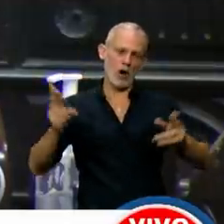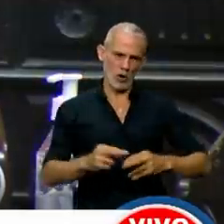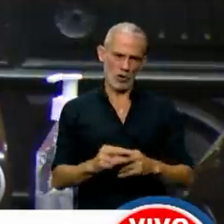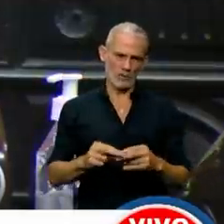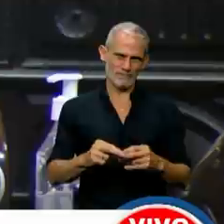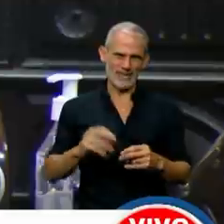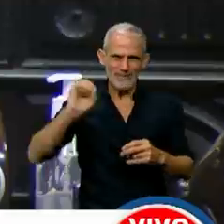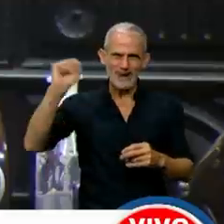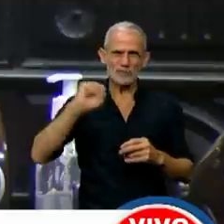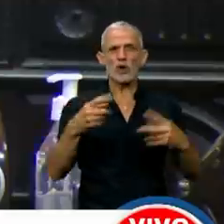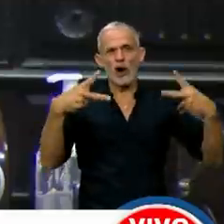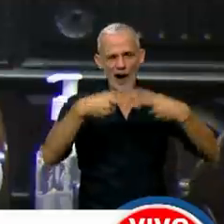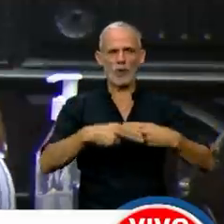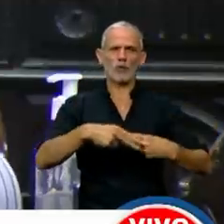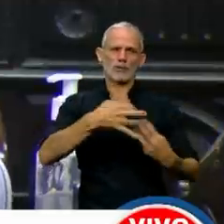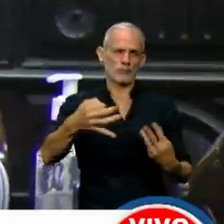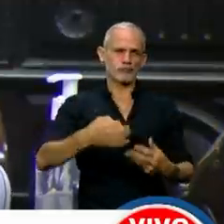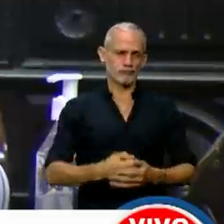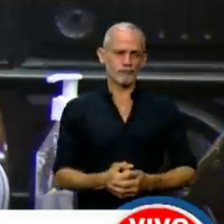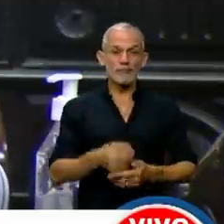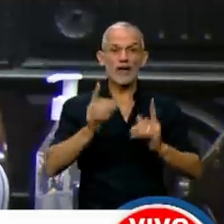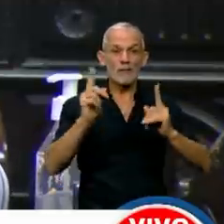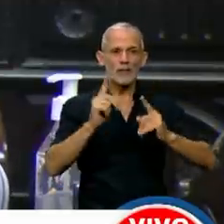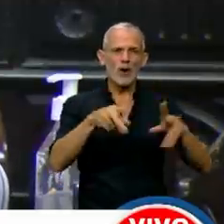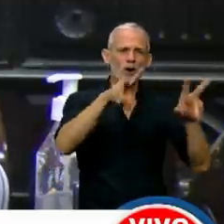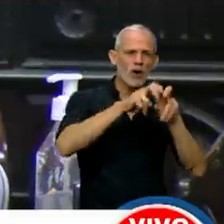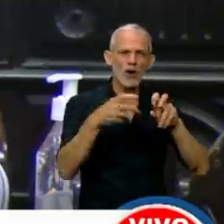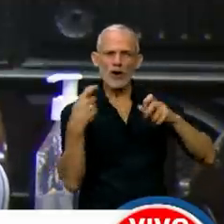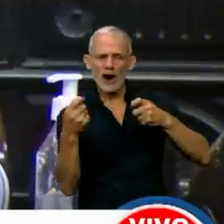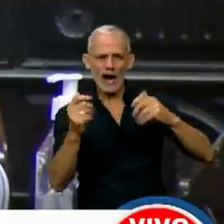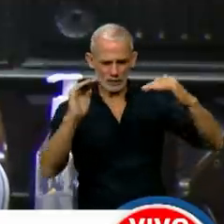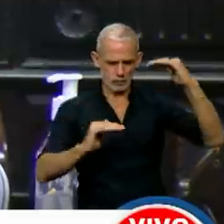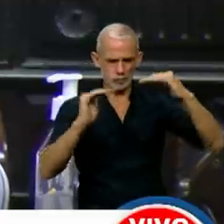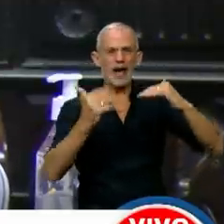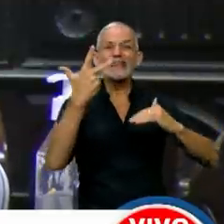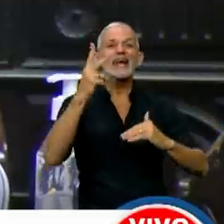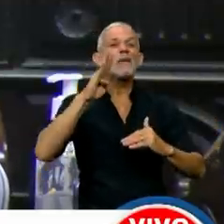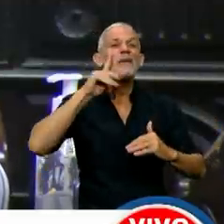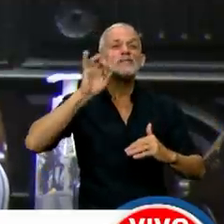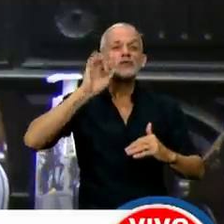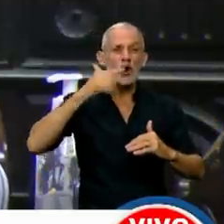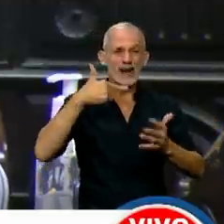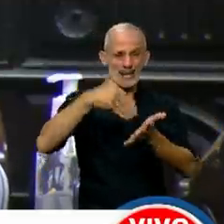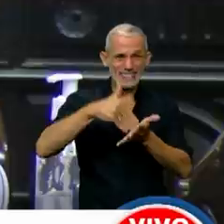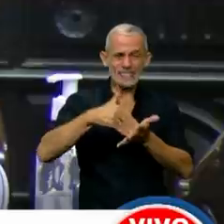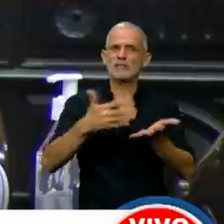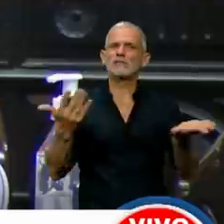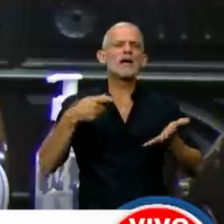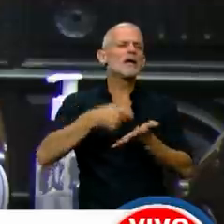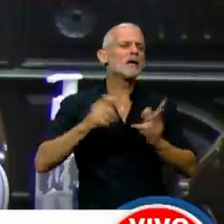y ese es el déficit que también nombra un diputado de 3 millones lo va a